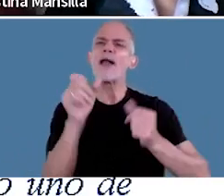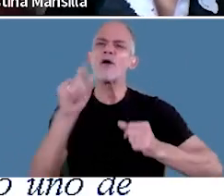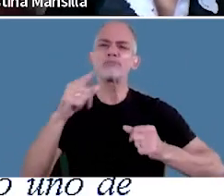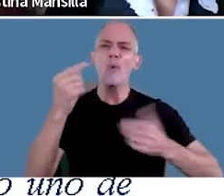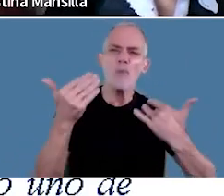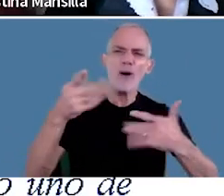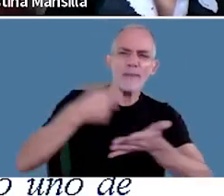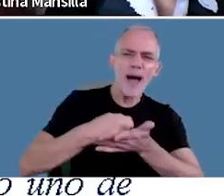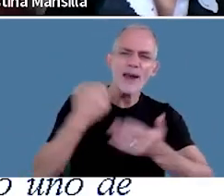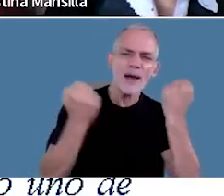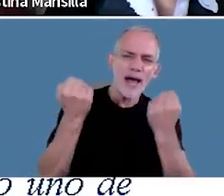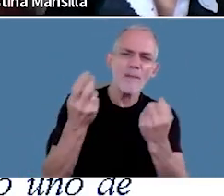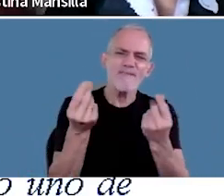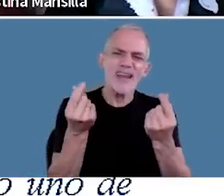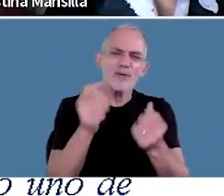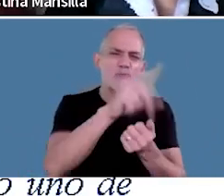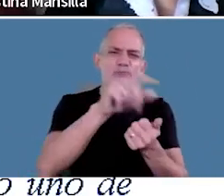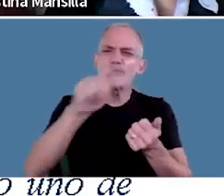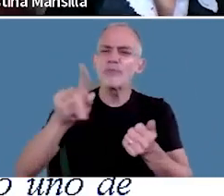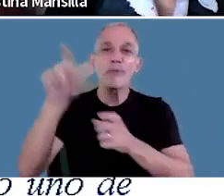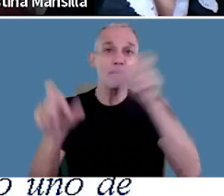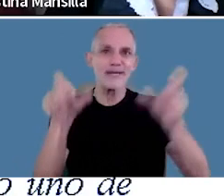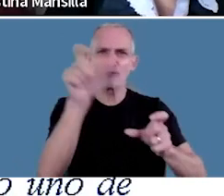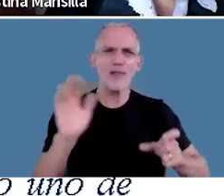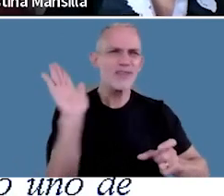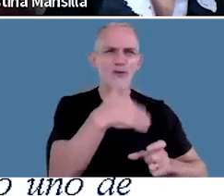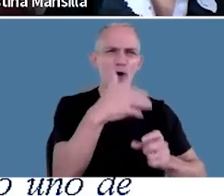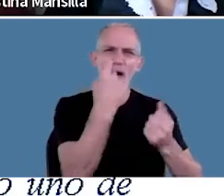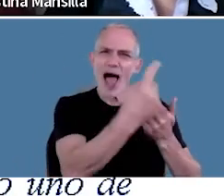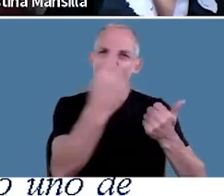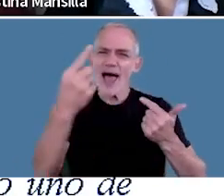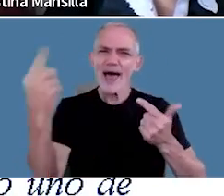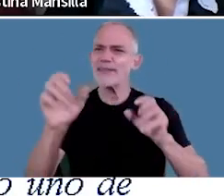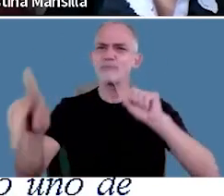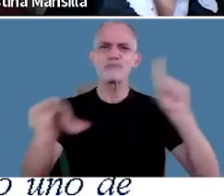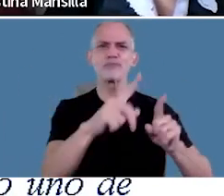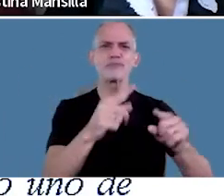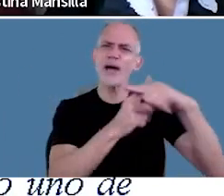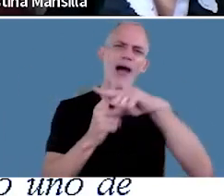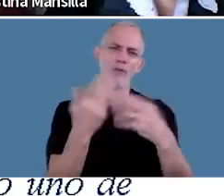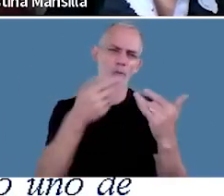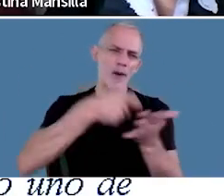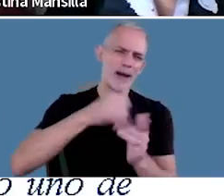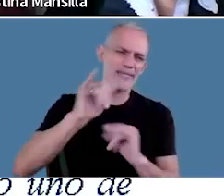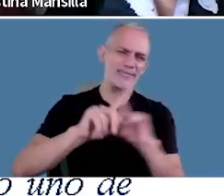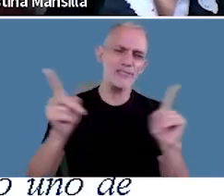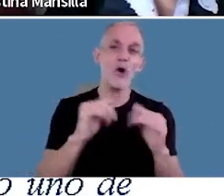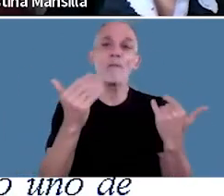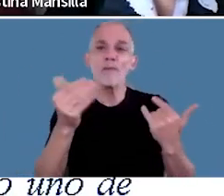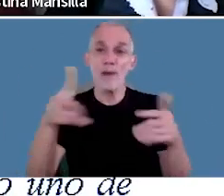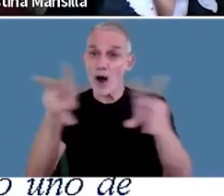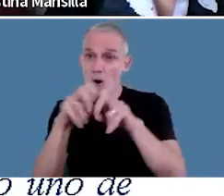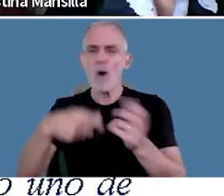capacidad económica de cada contribuyente, lo cual es representativo de su capacidad para